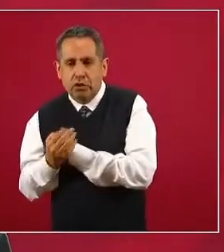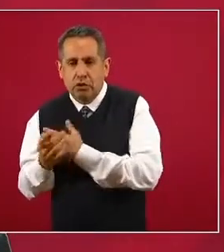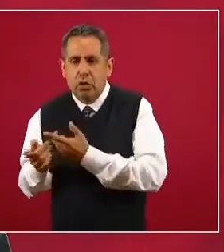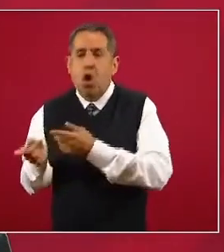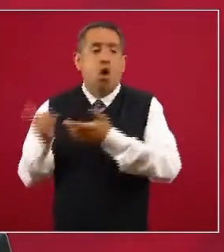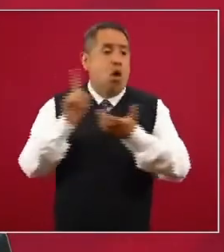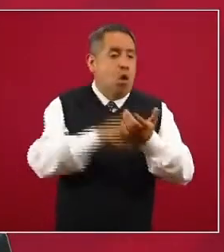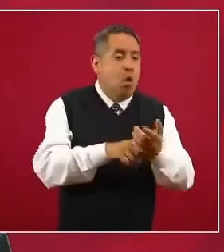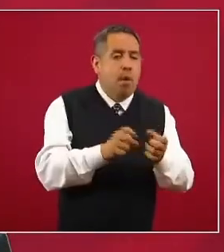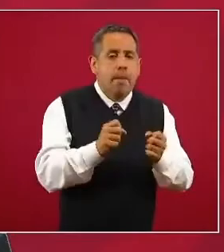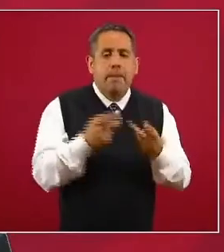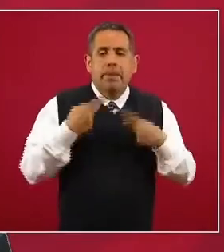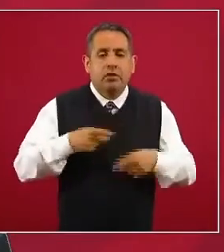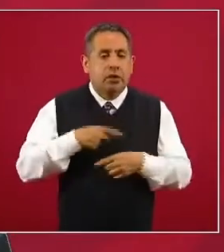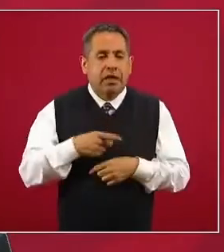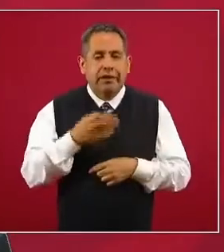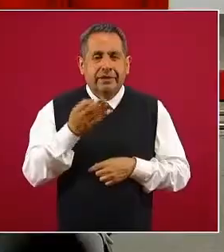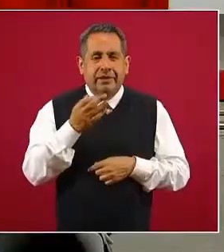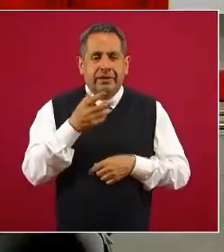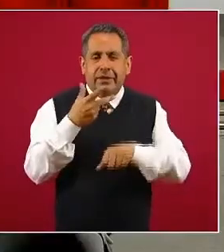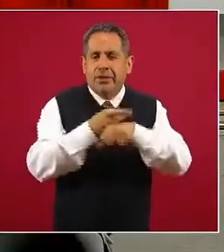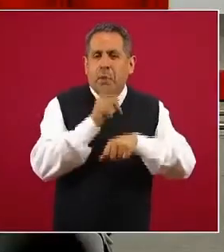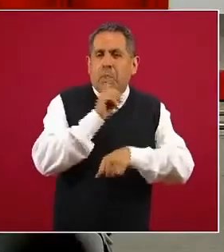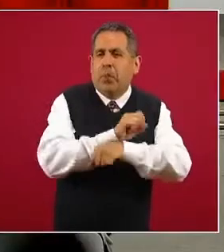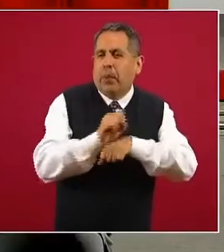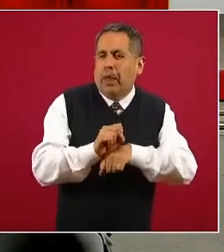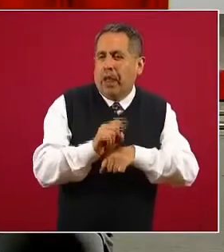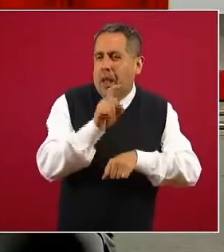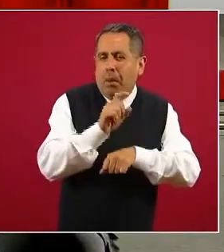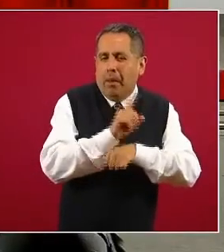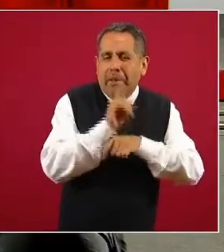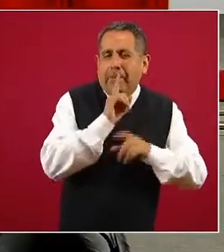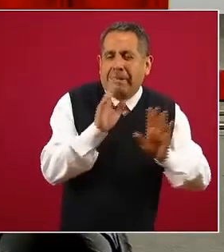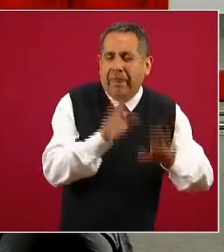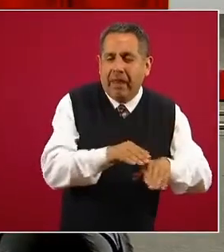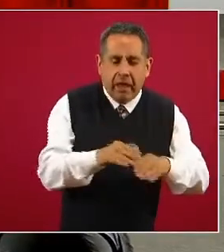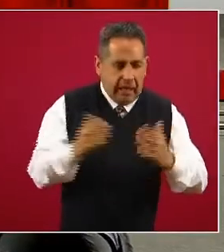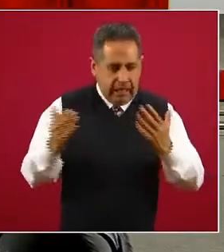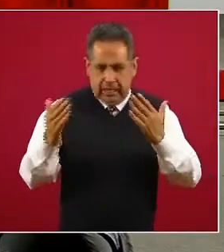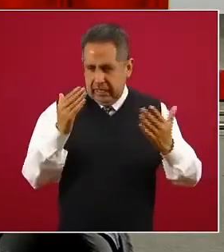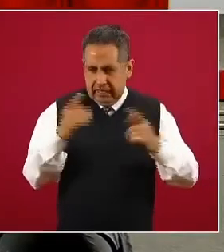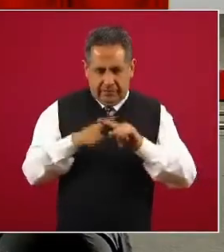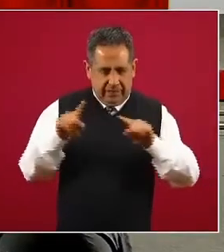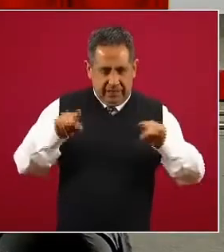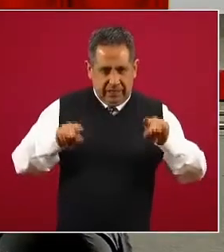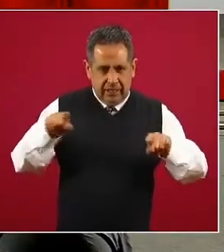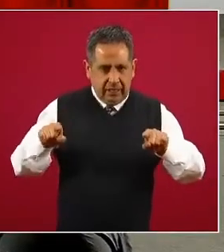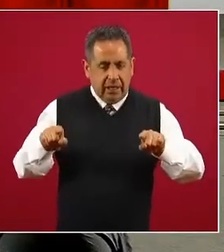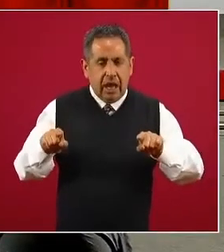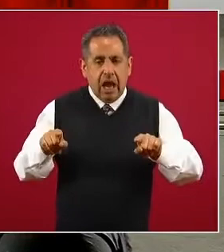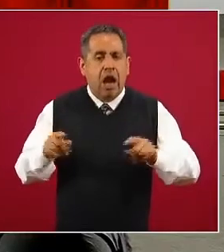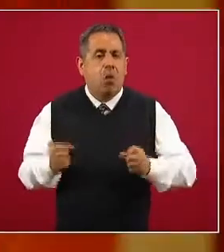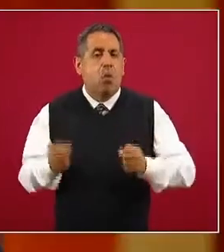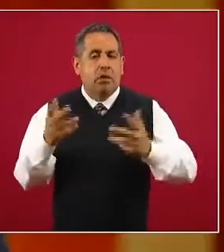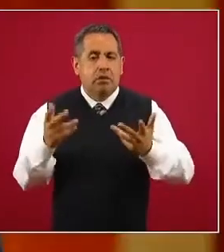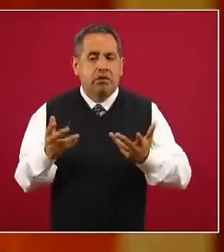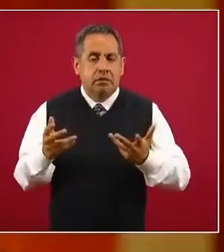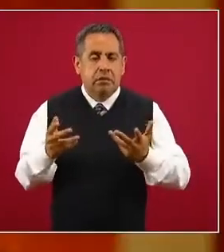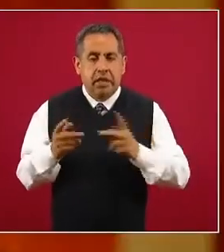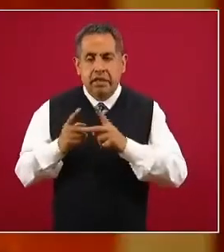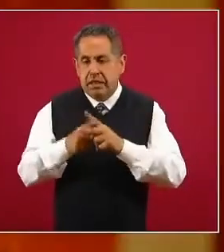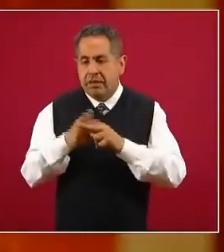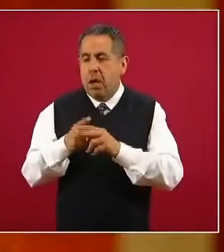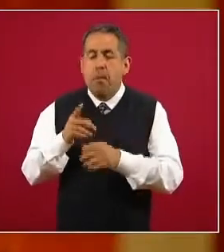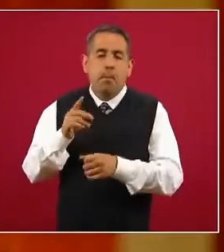el placebo. Hay una medida de eficacia, que es la diferencia de estos porcentajes, dividida entre